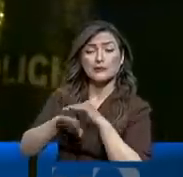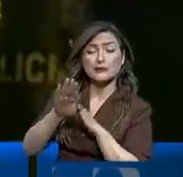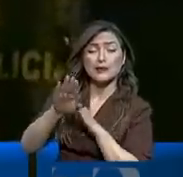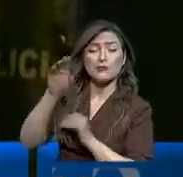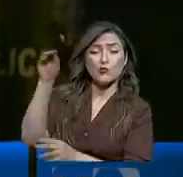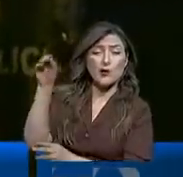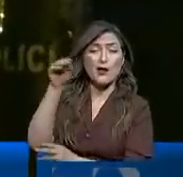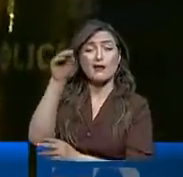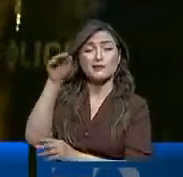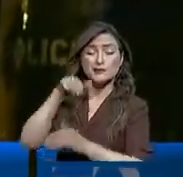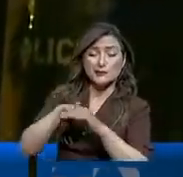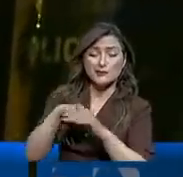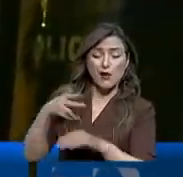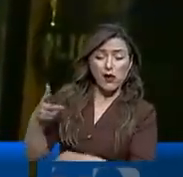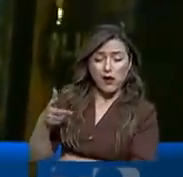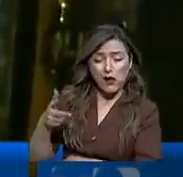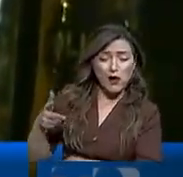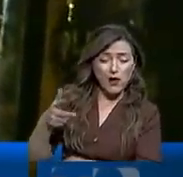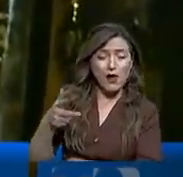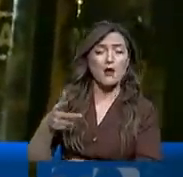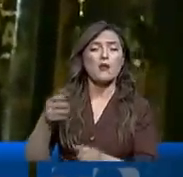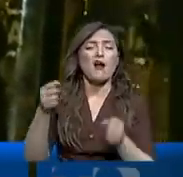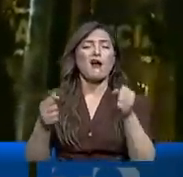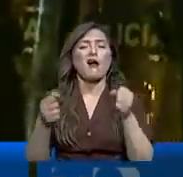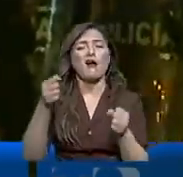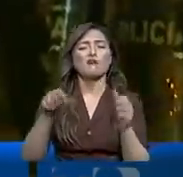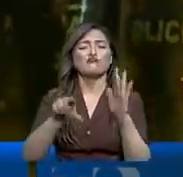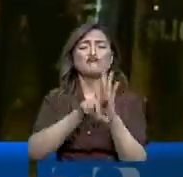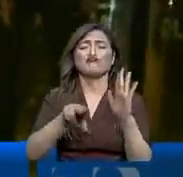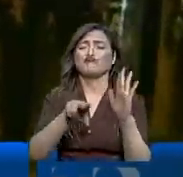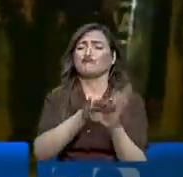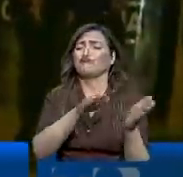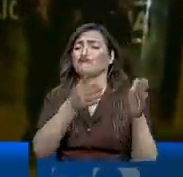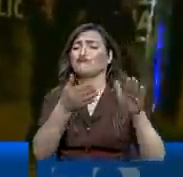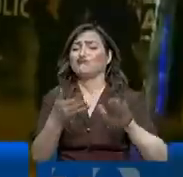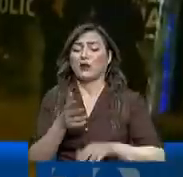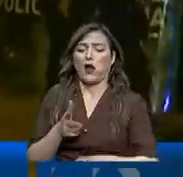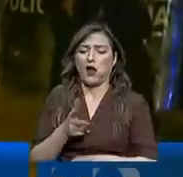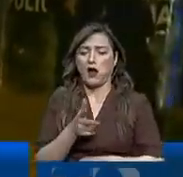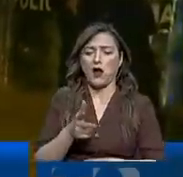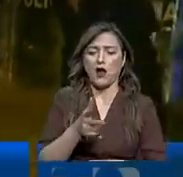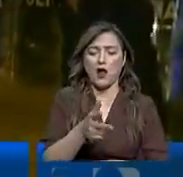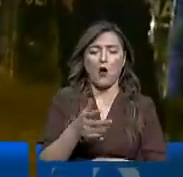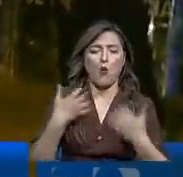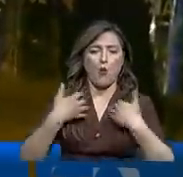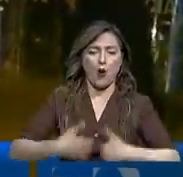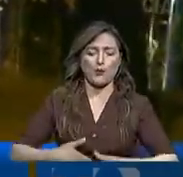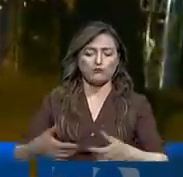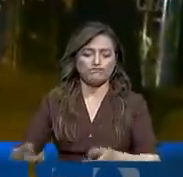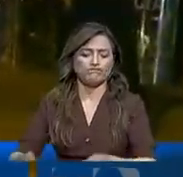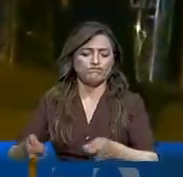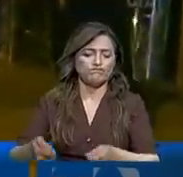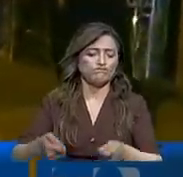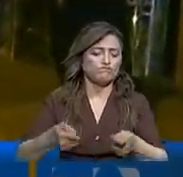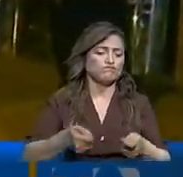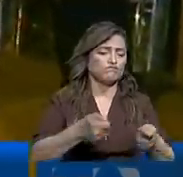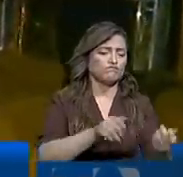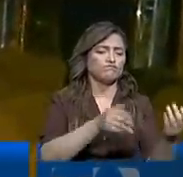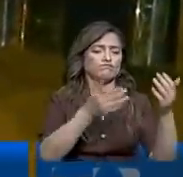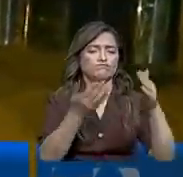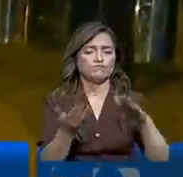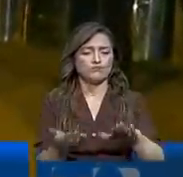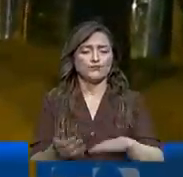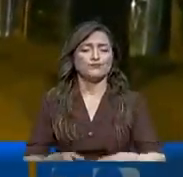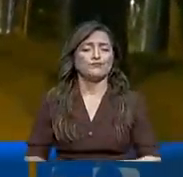ambulancias y también los carros de medicina legal a retirar los cuerpos de los privados de libertad que lamentablemente